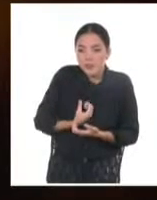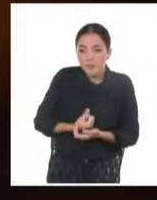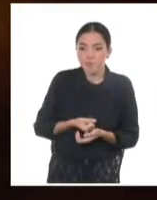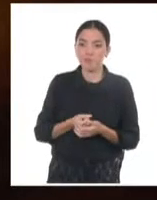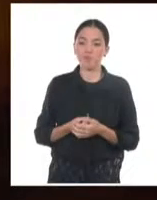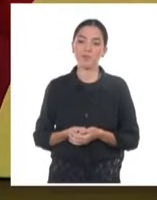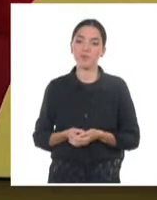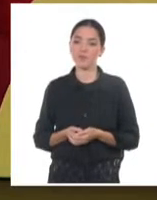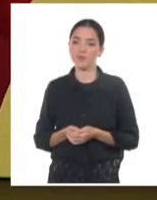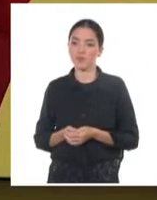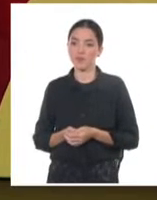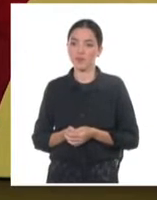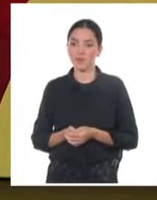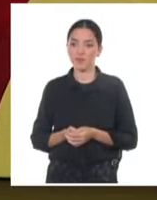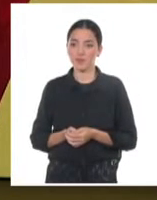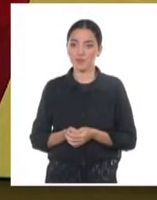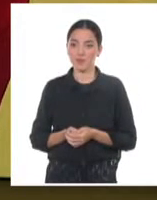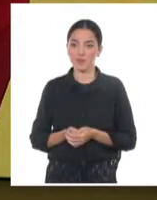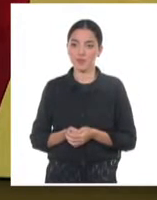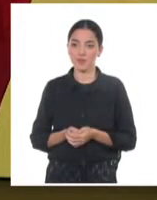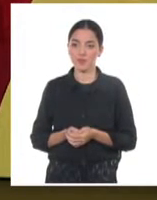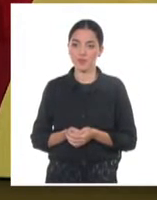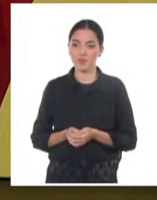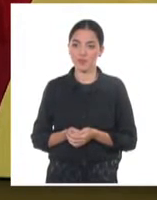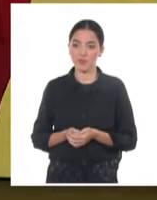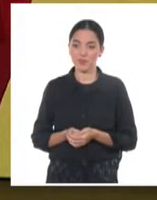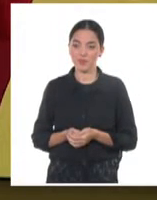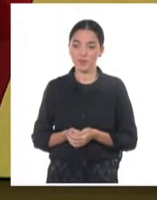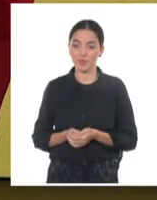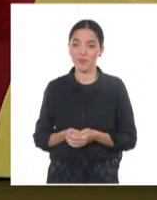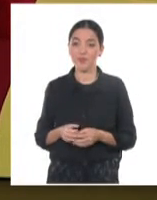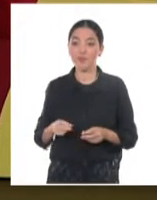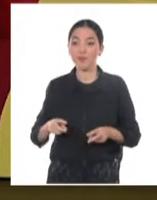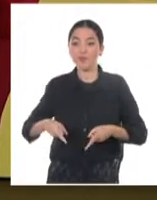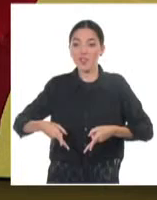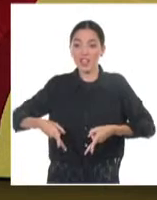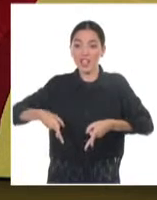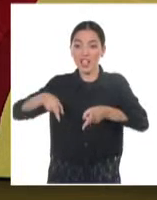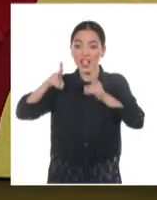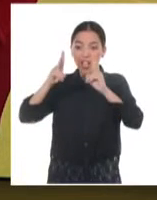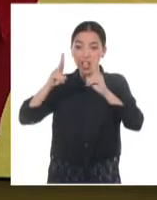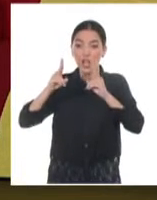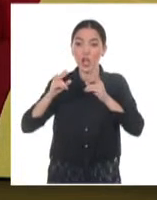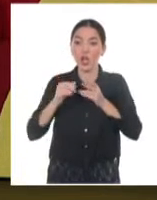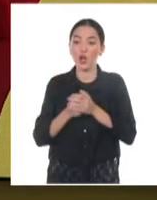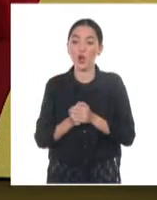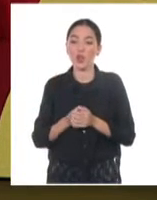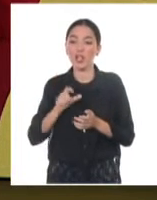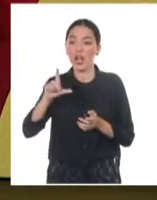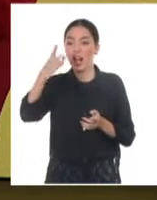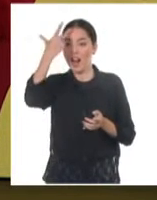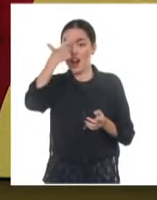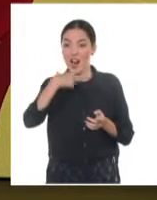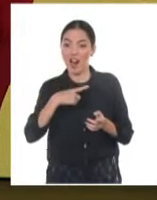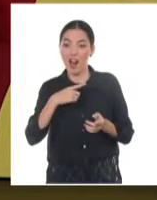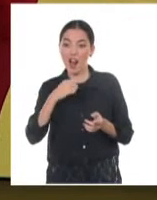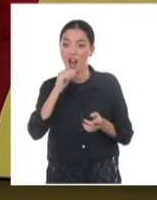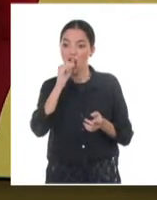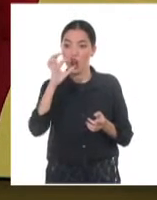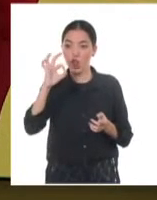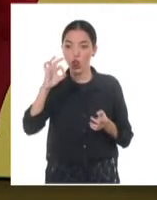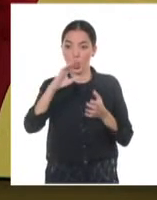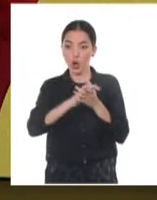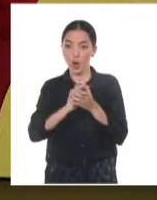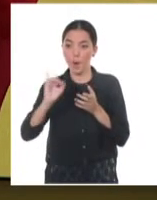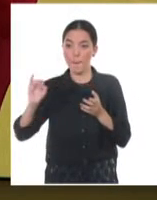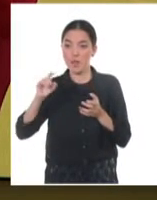Noticias. El Hotel La Dominica en Cárdenas muestra una imagen que muchos admiran. Esto se debe